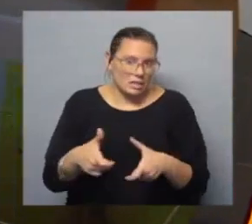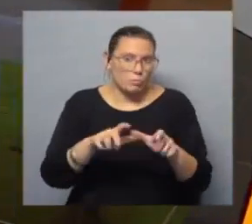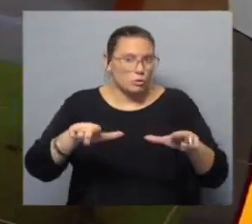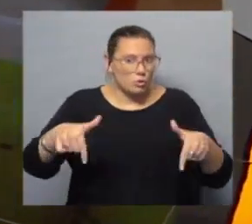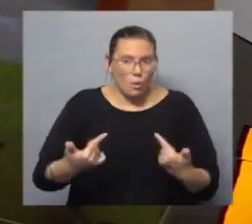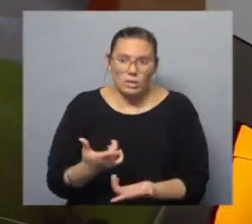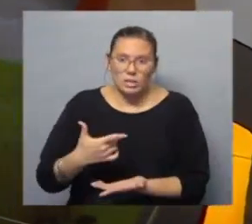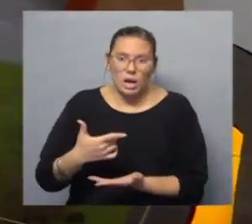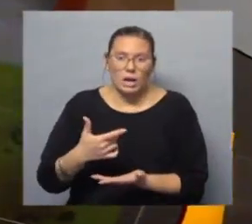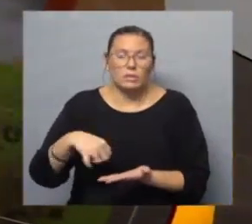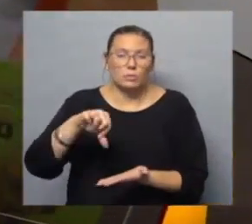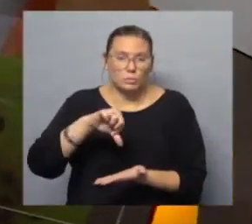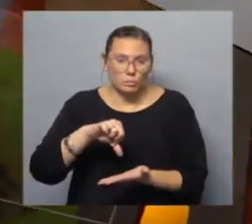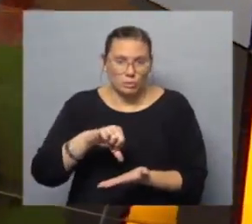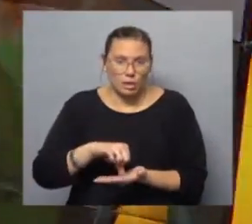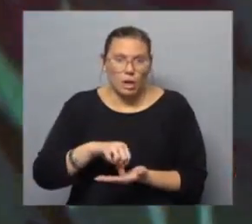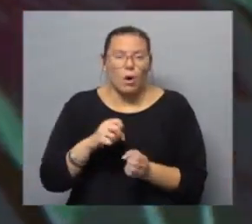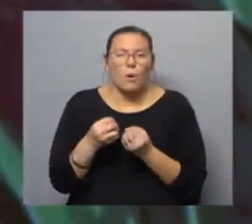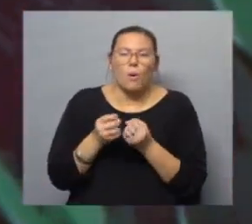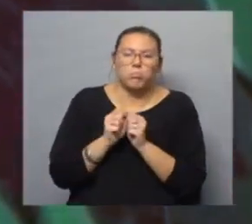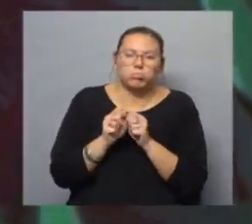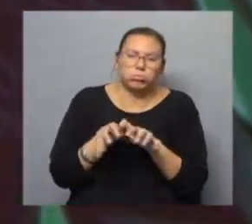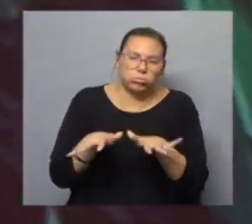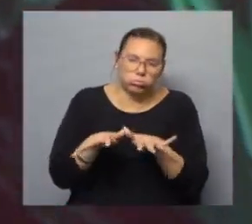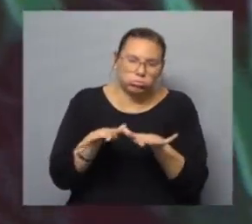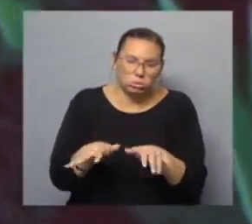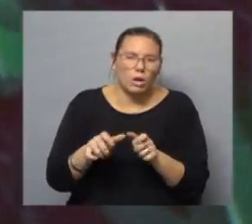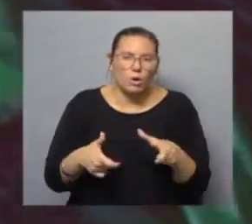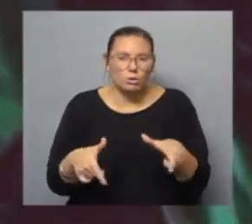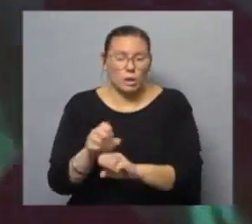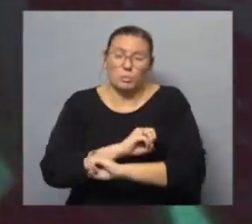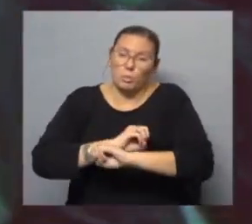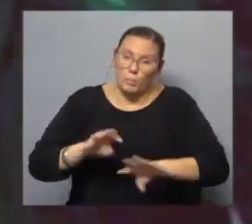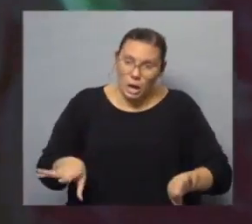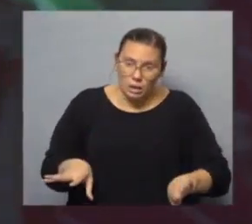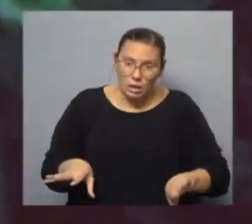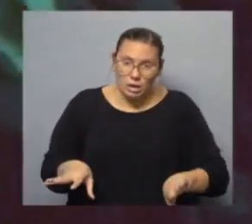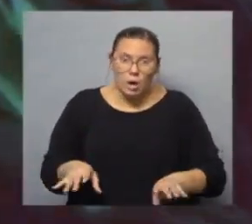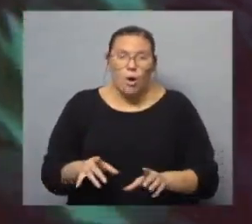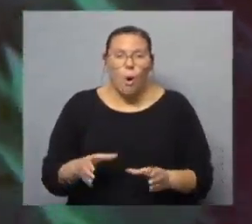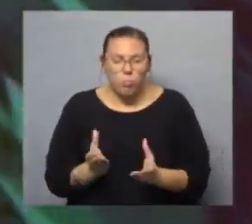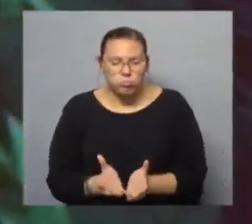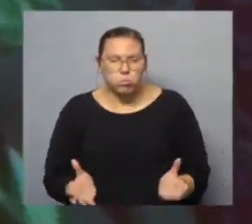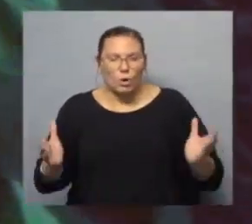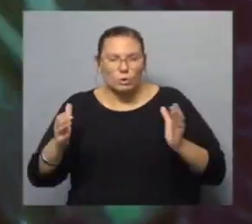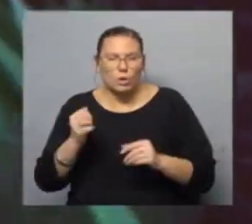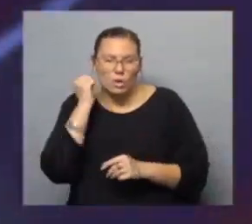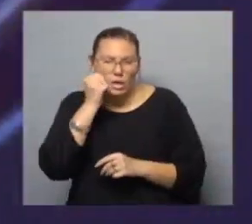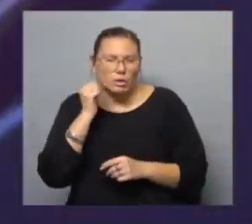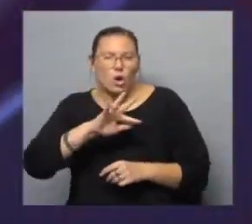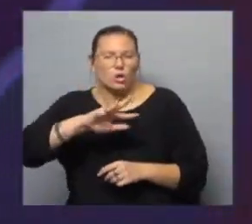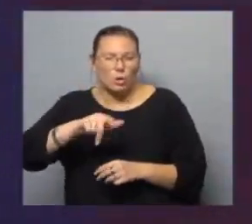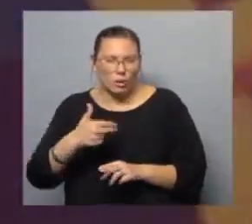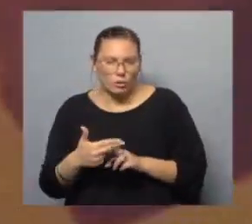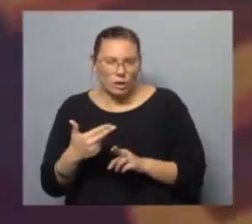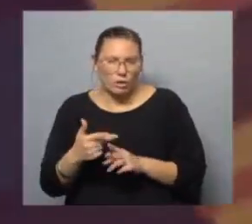ciudades, o las pérdidas, o el saneamiento mal hecho, o los pozos negros robadores, que sí,